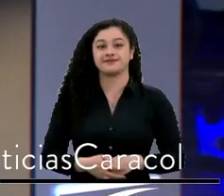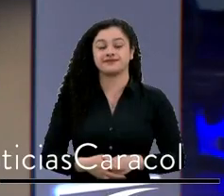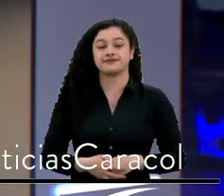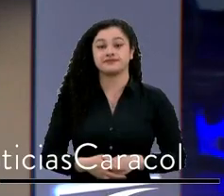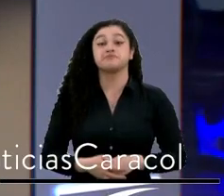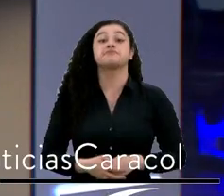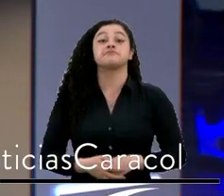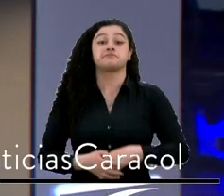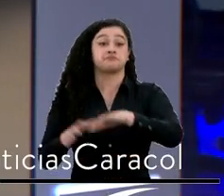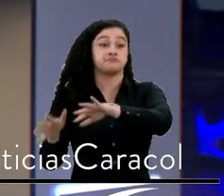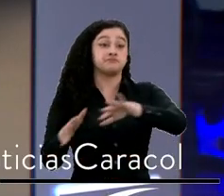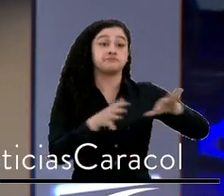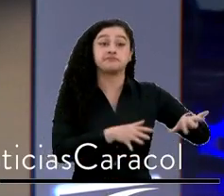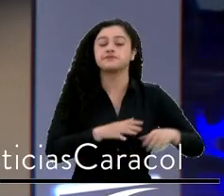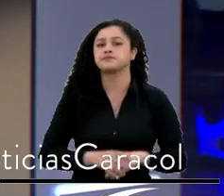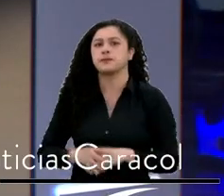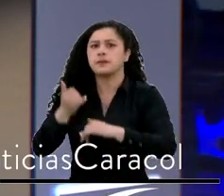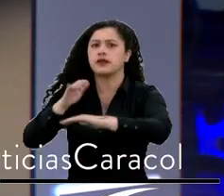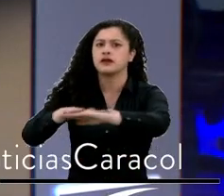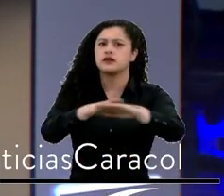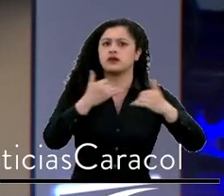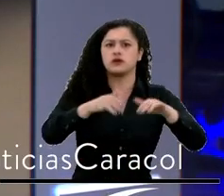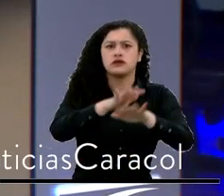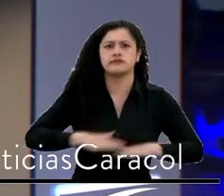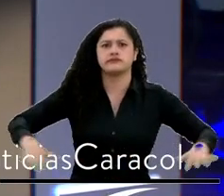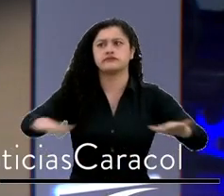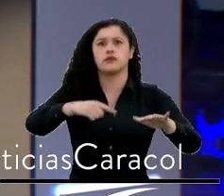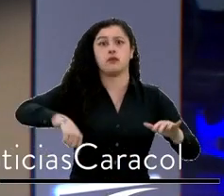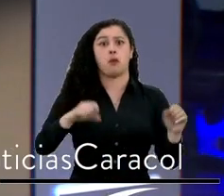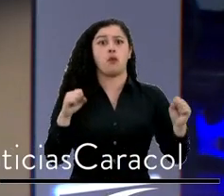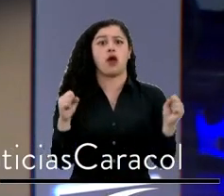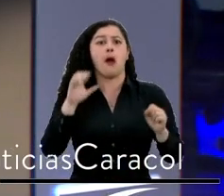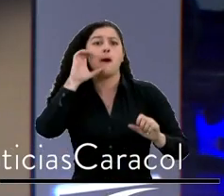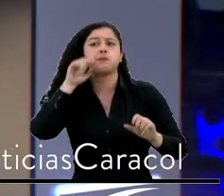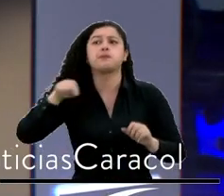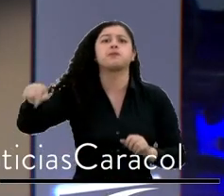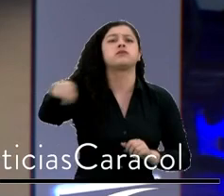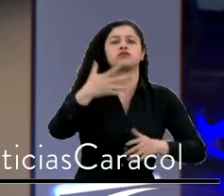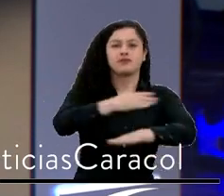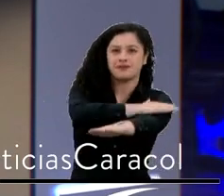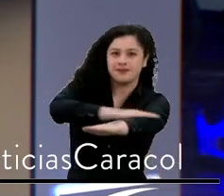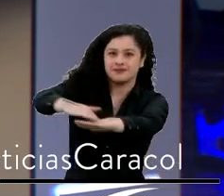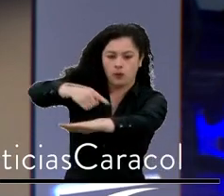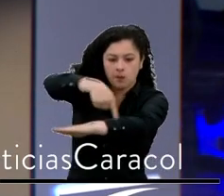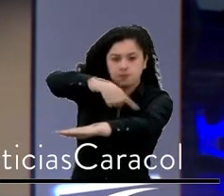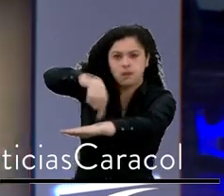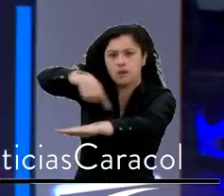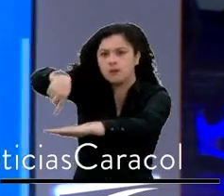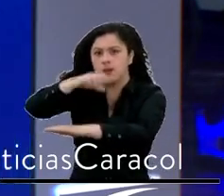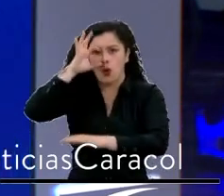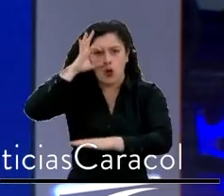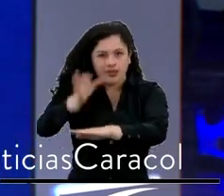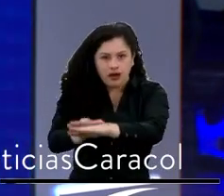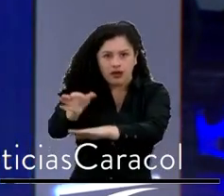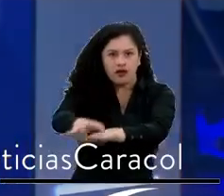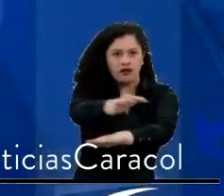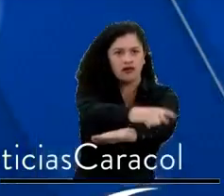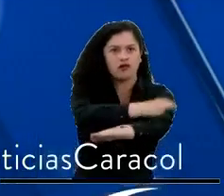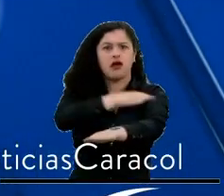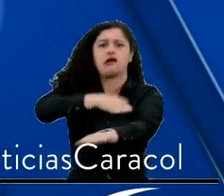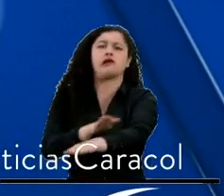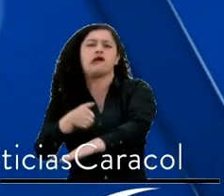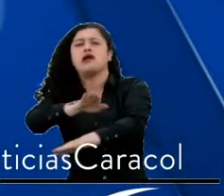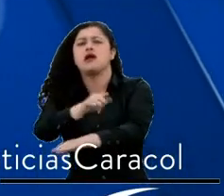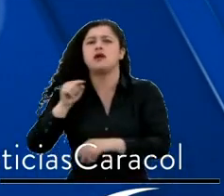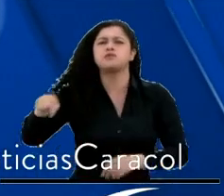Comenzó en Bogotá el plan de choque para tapar más de 56 mil huecos en las vías de la ciudad. ¿Cómo se va a afectar la